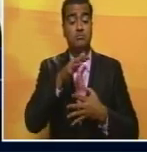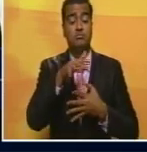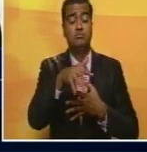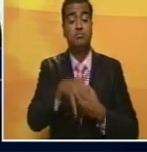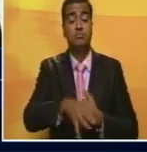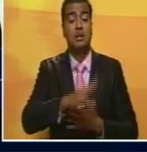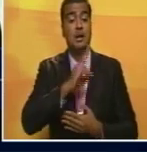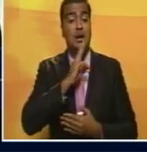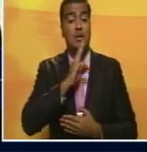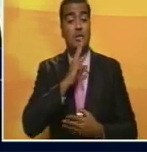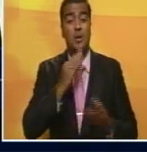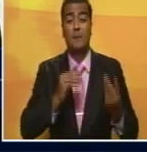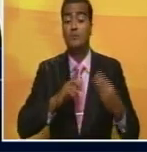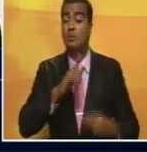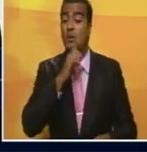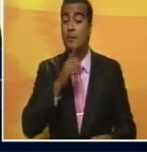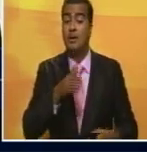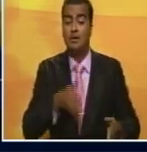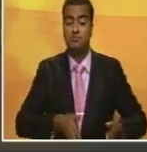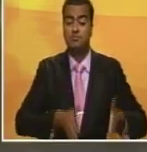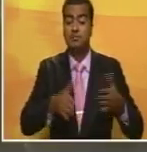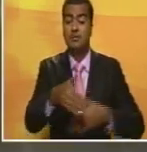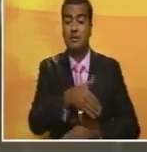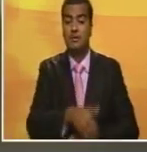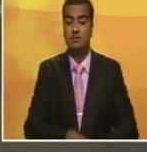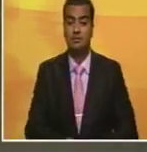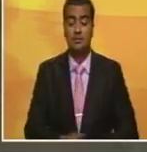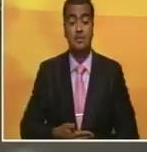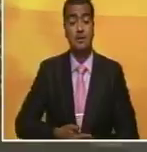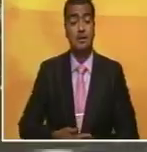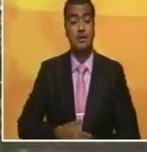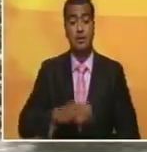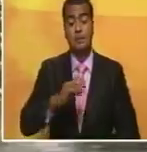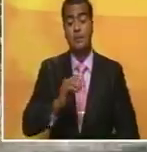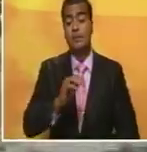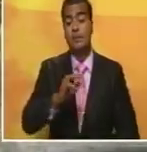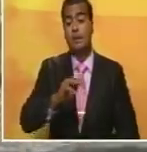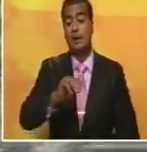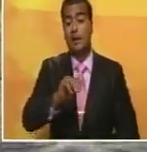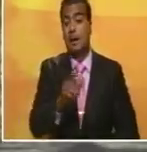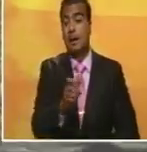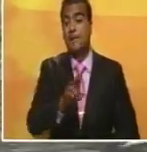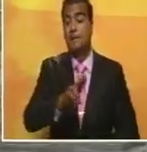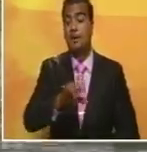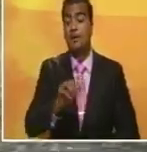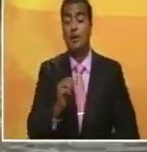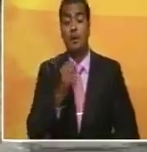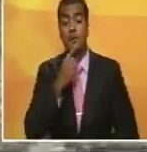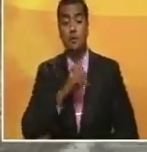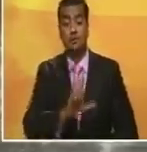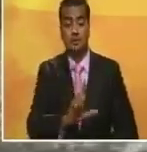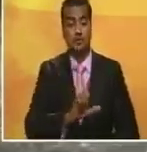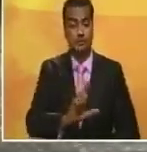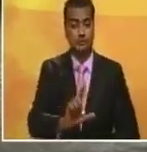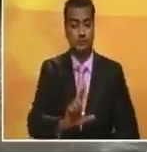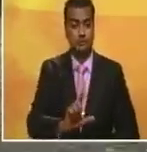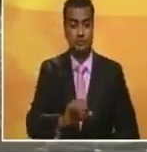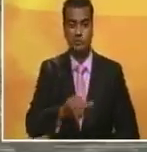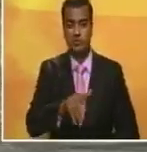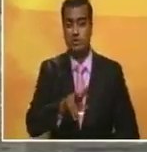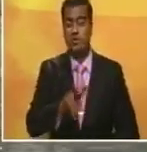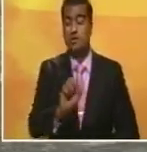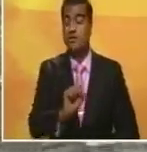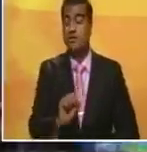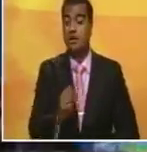aguas y han afectado la vialidad. Por su parte, el alcalde de Camagüey y candidato a la gobernación de esta entidad por el Partido Socialista Unido de Venezuela, José